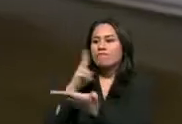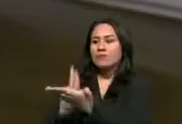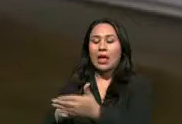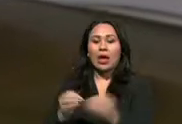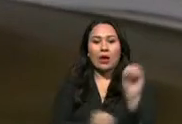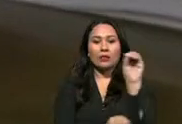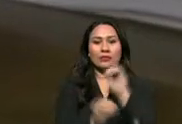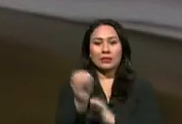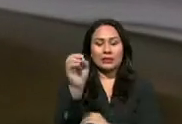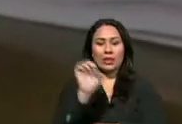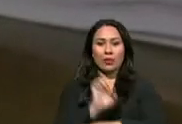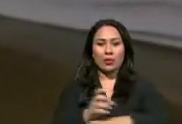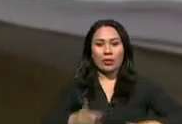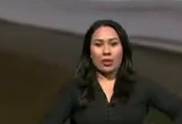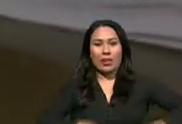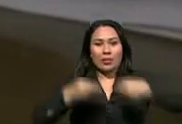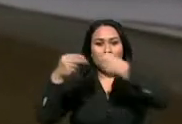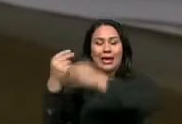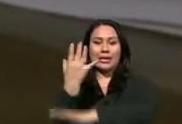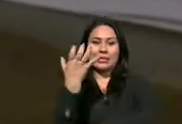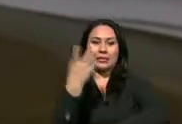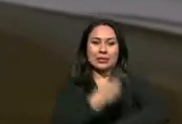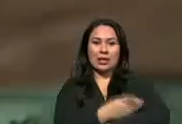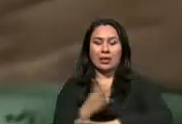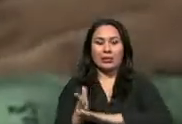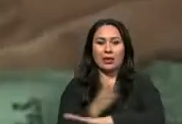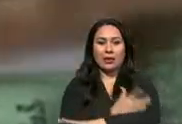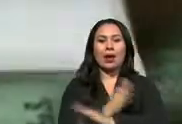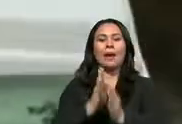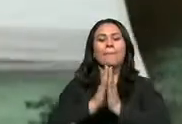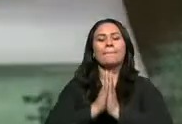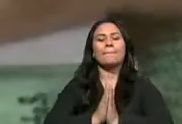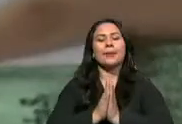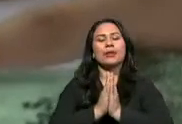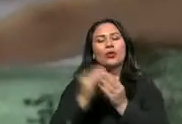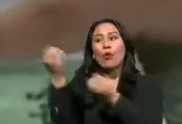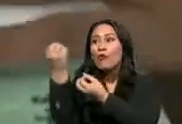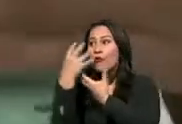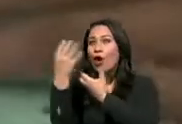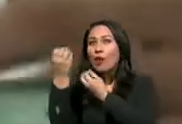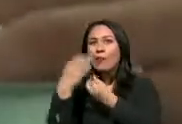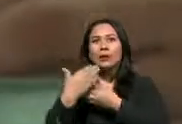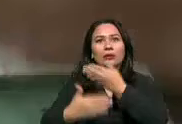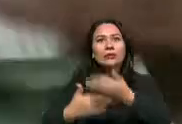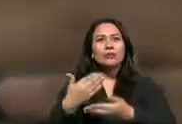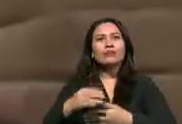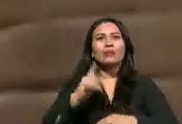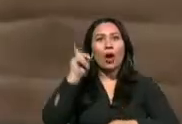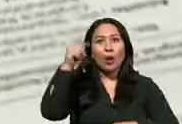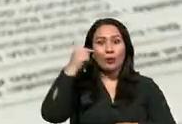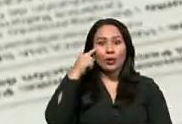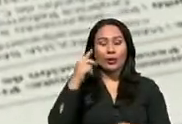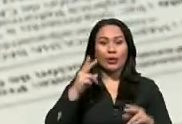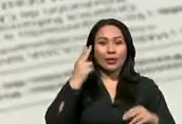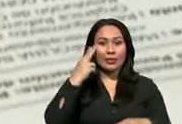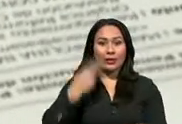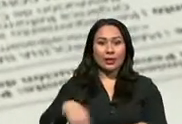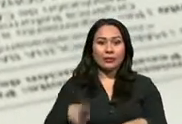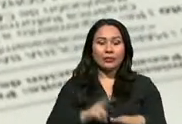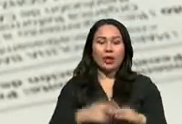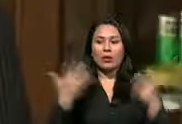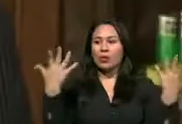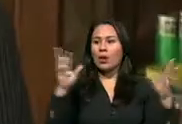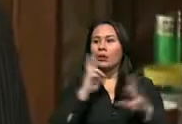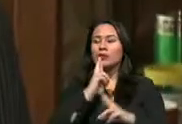ecuatoriana hace 15 y 10 días han solicitado se les informe sobre la situación que adopta el gobierno nacional, sin respuesta